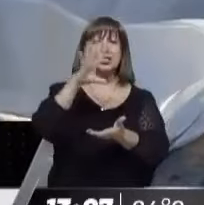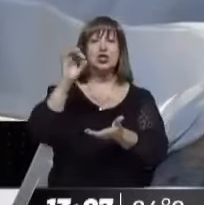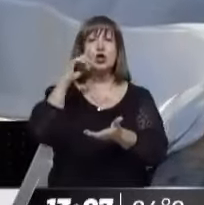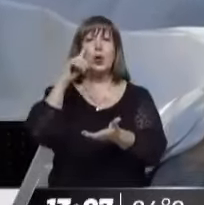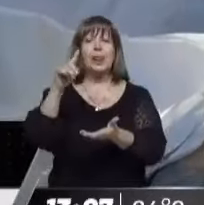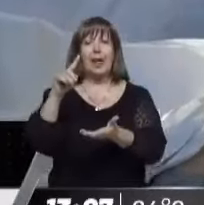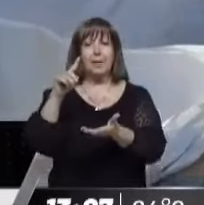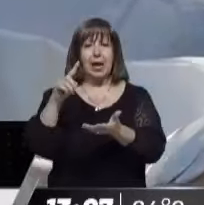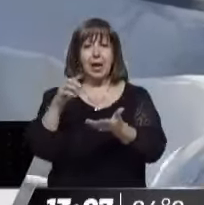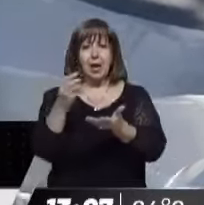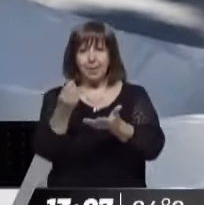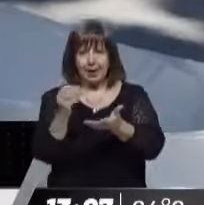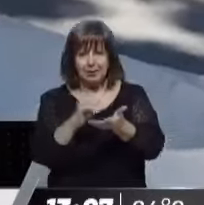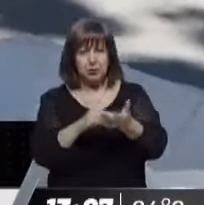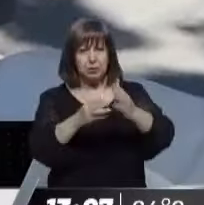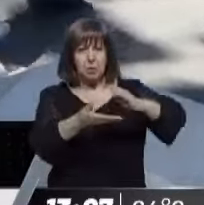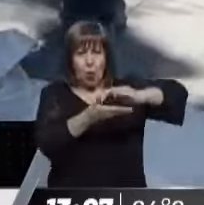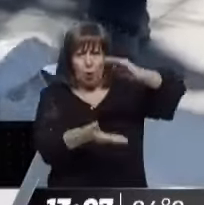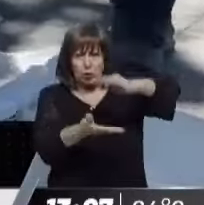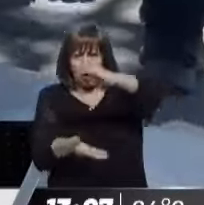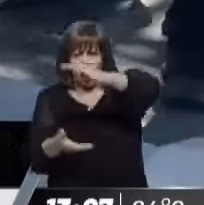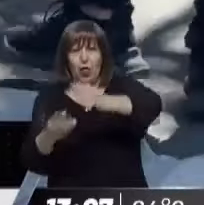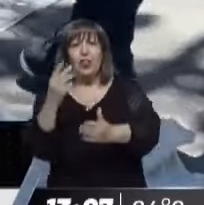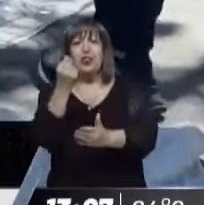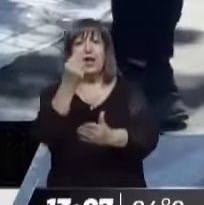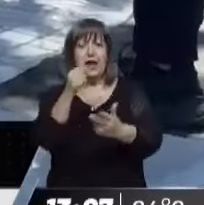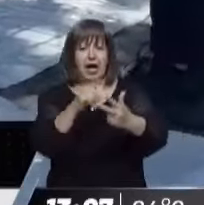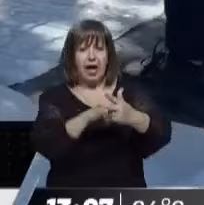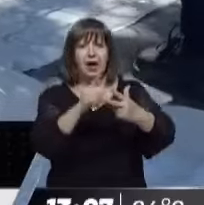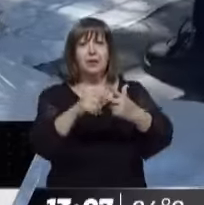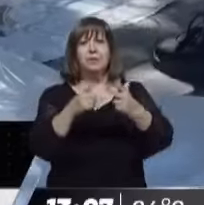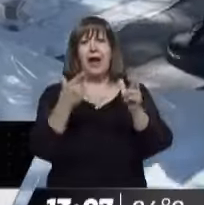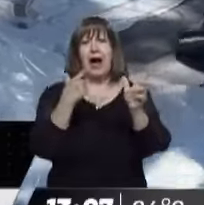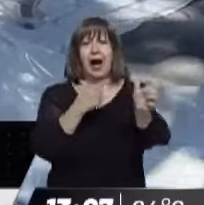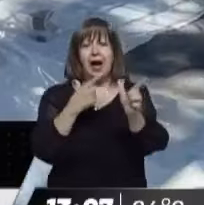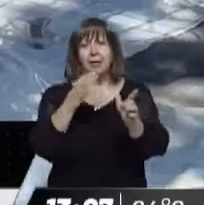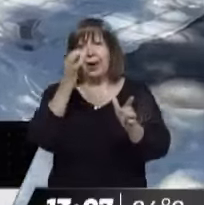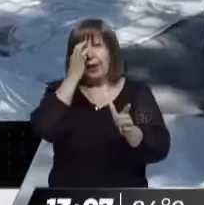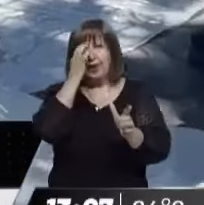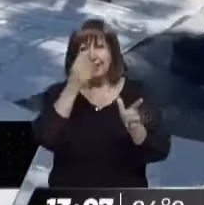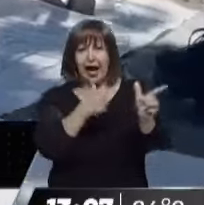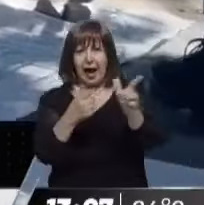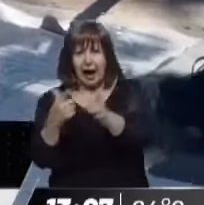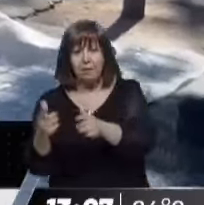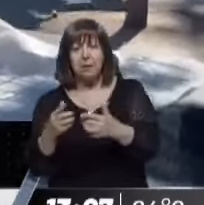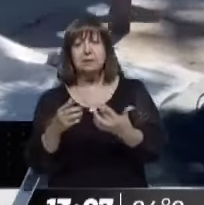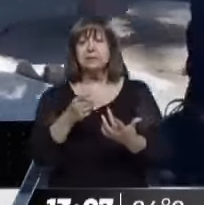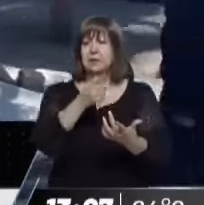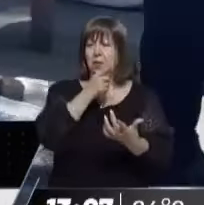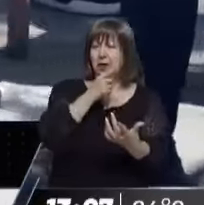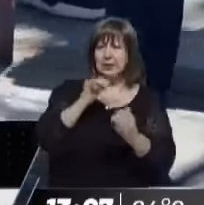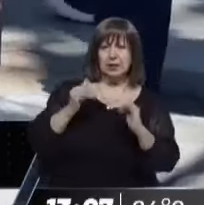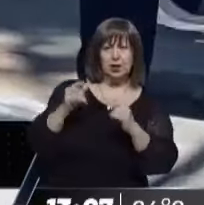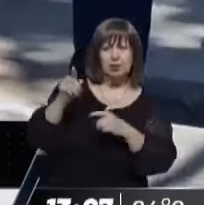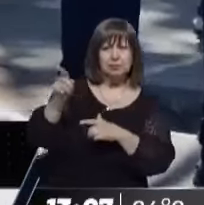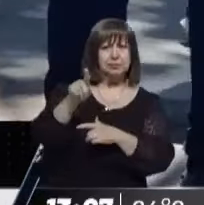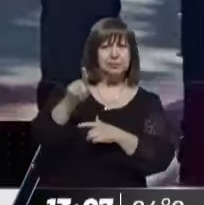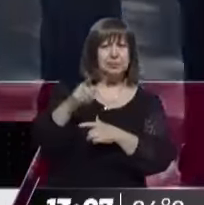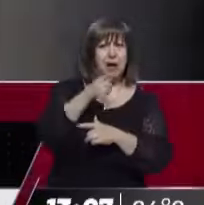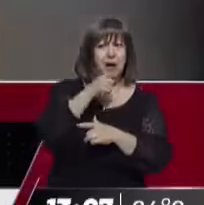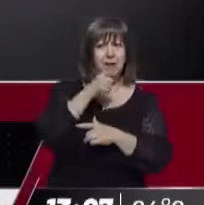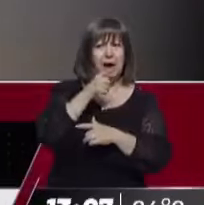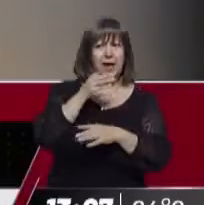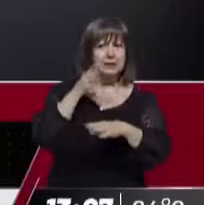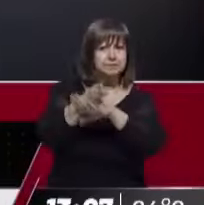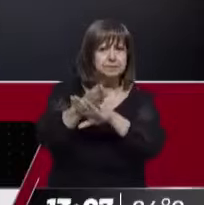Y lo que se dice es que este joven de 25 años, lo que hacía era, su accionar en la delincuencia era participar de entraderas.